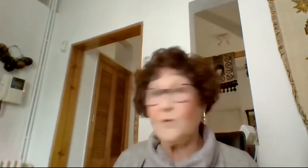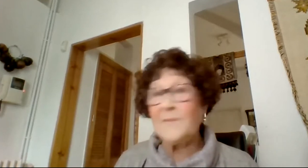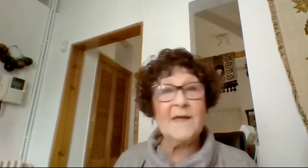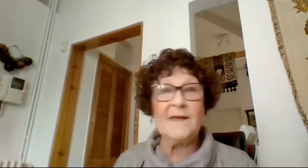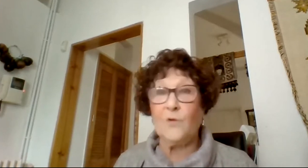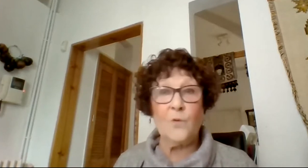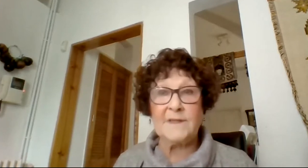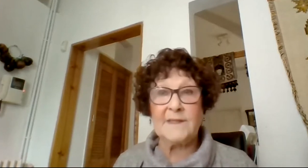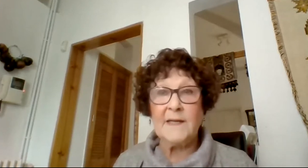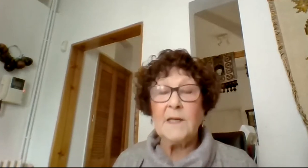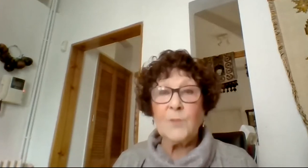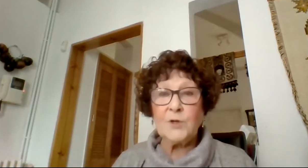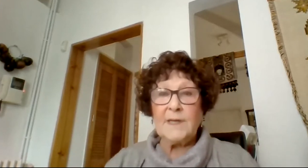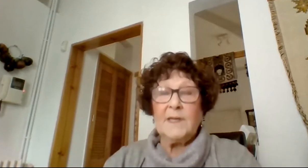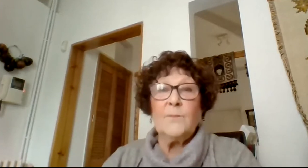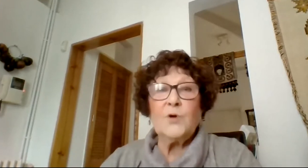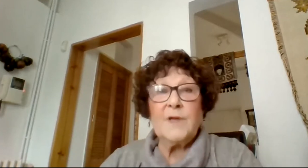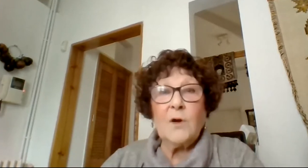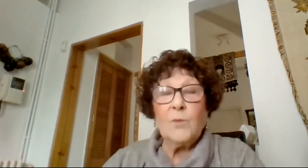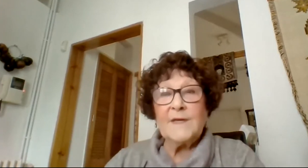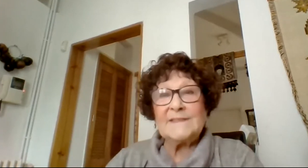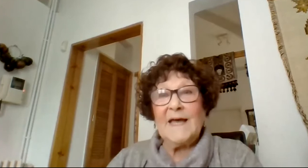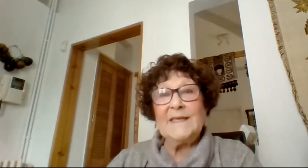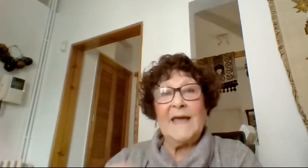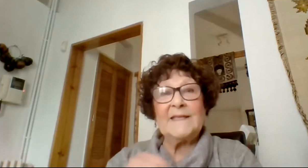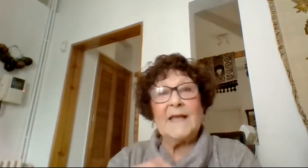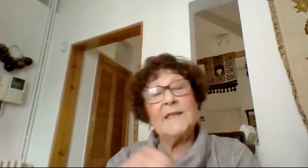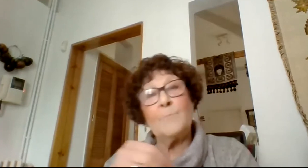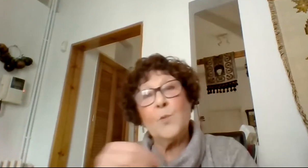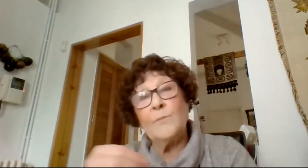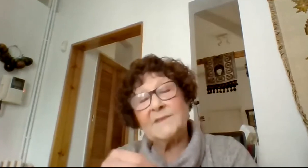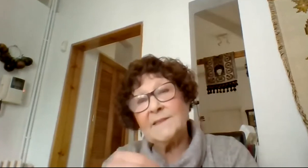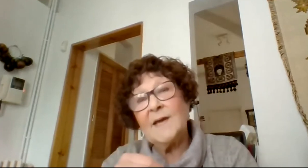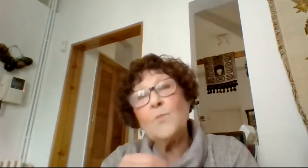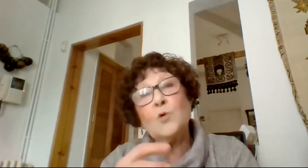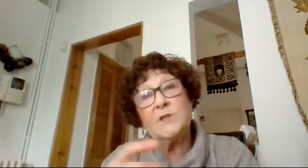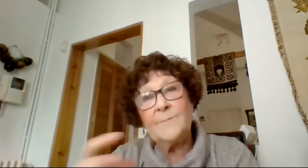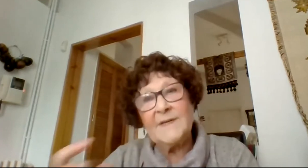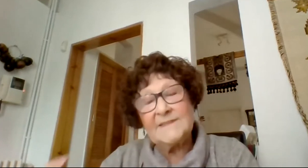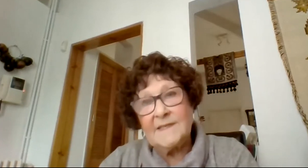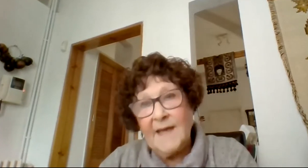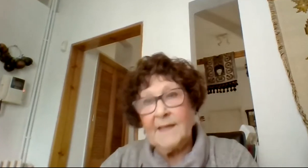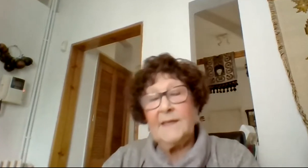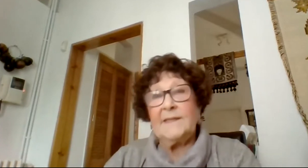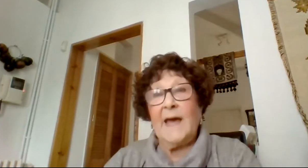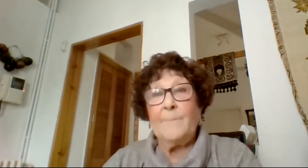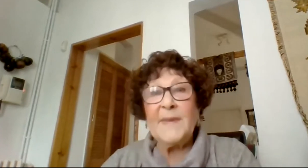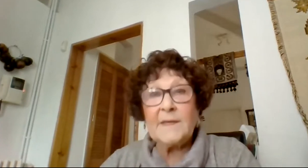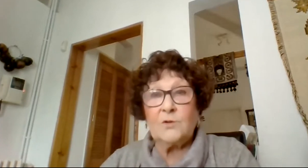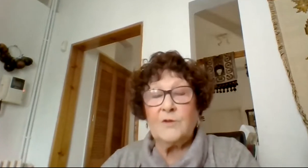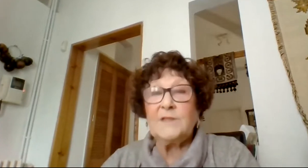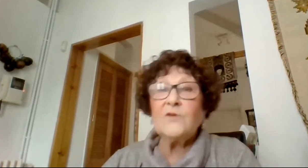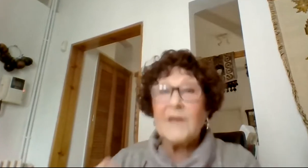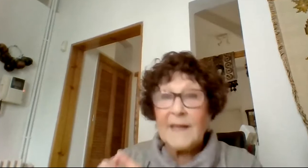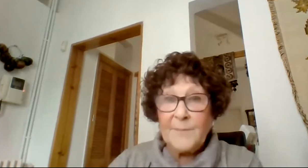yo no me había dado cuenta. ¿Por qué? Porque como hay tanta multiplicidad de